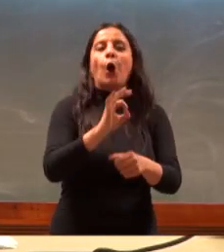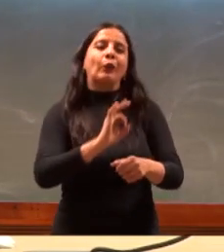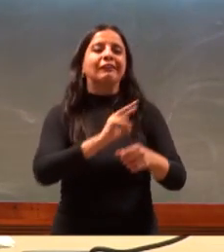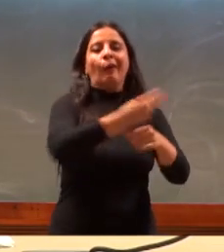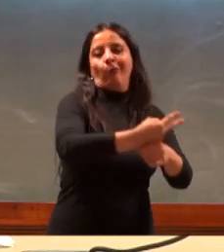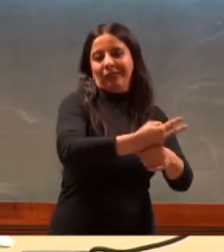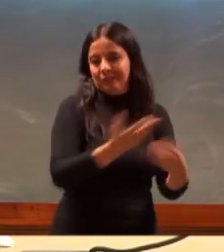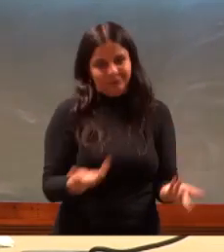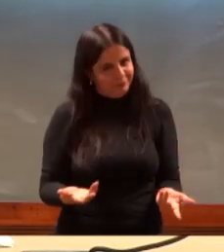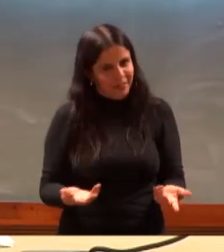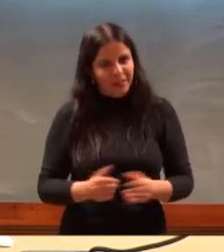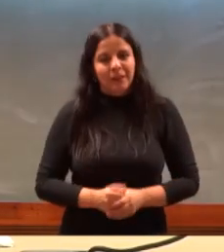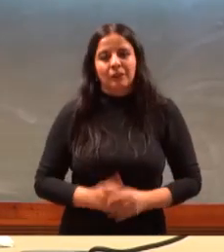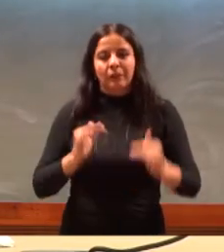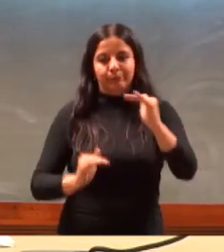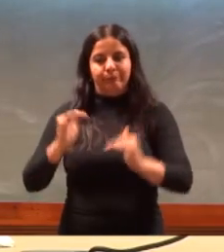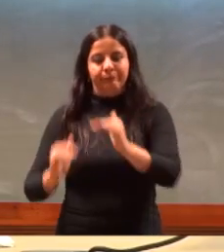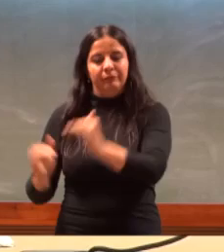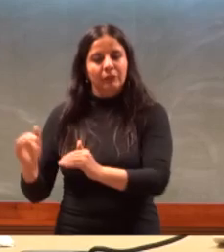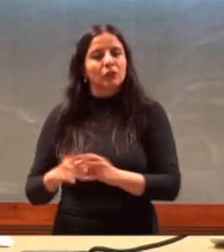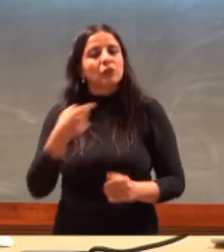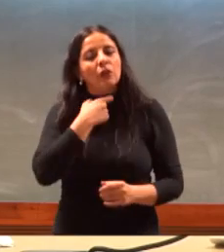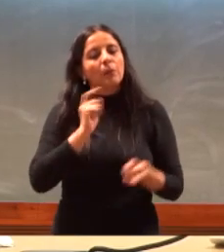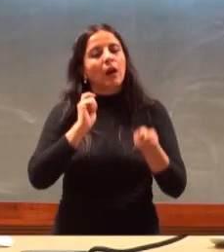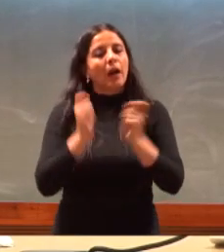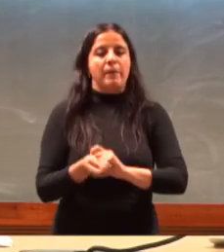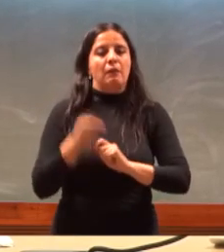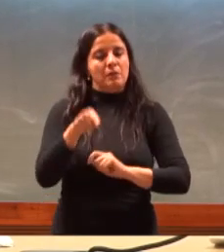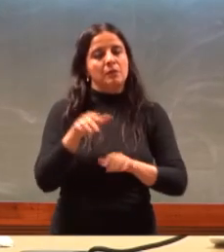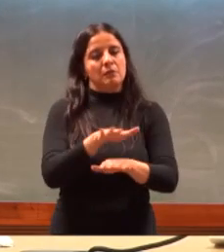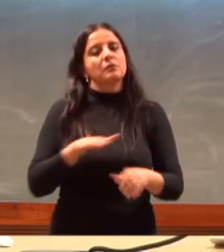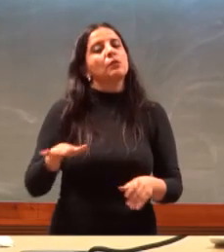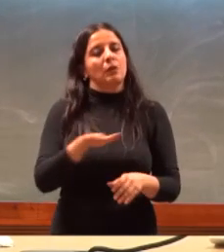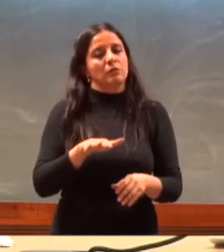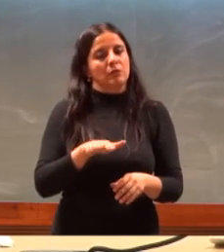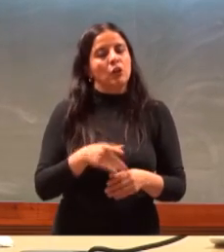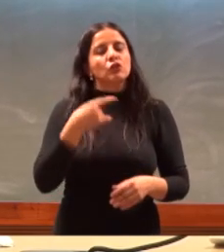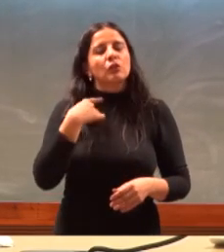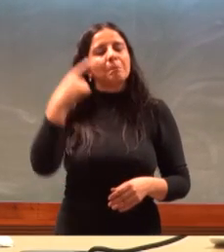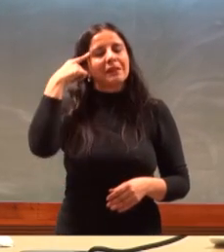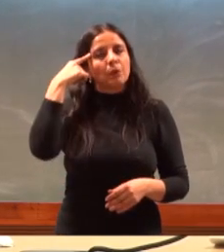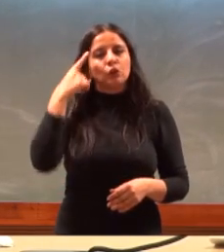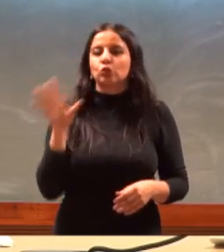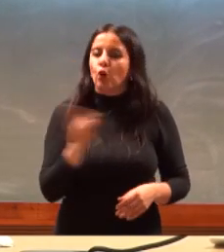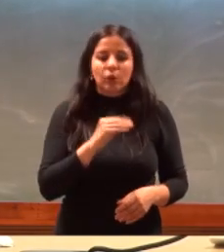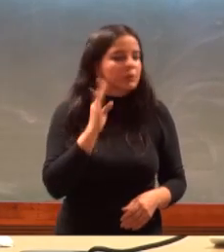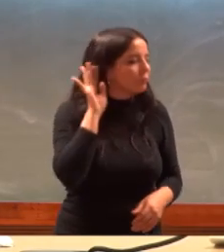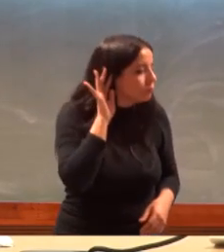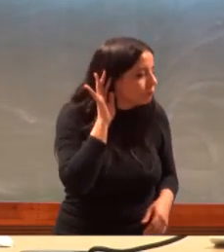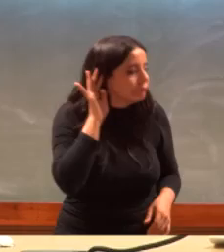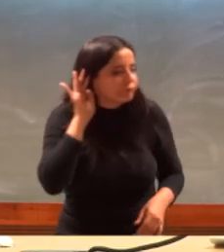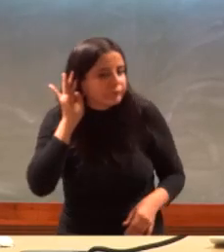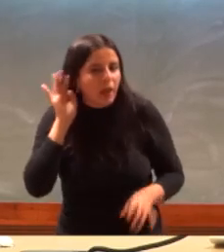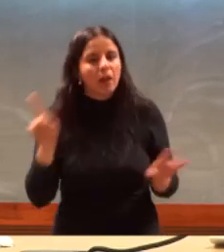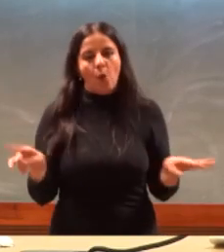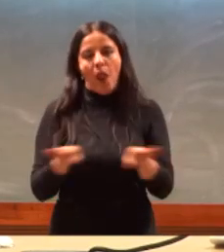ciertas áreas de funcionamiento de la facultad queremos revertir esta situación queremos que todas las voces tienen que ser escuchadas por igual respetando su especificidad